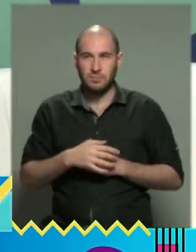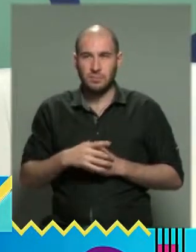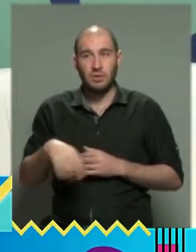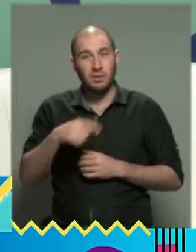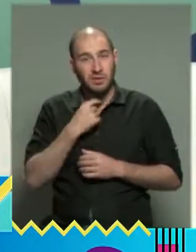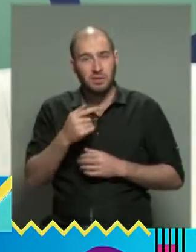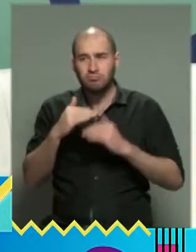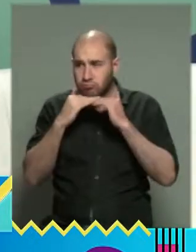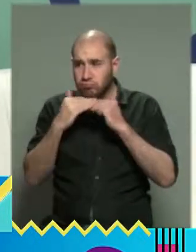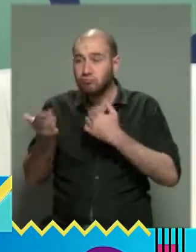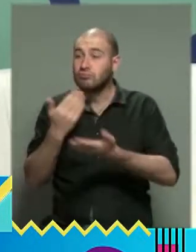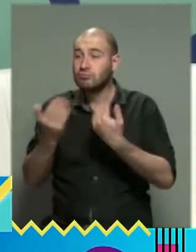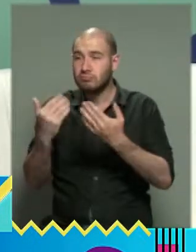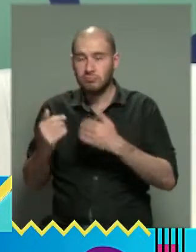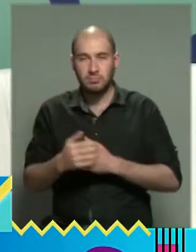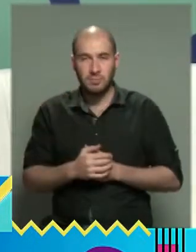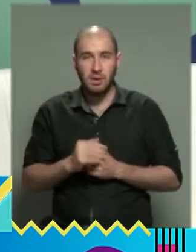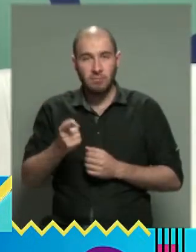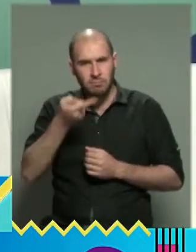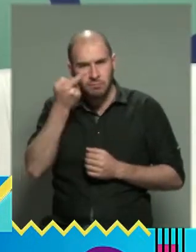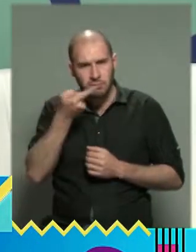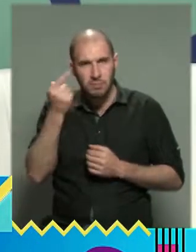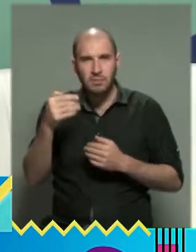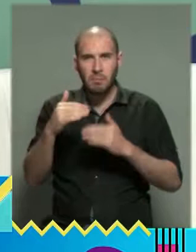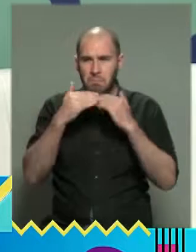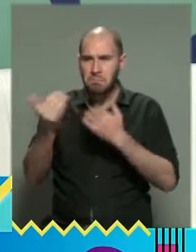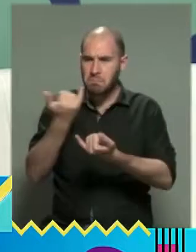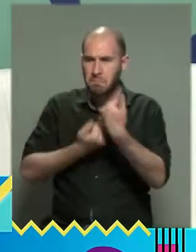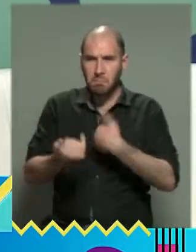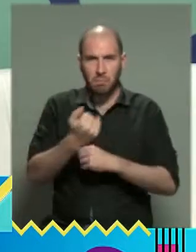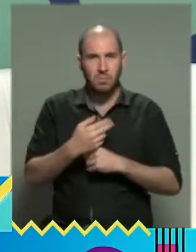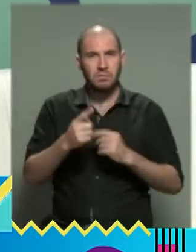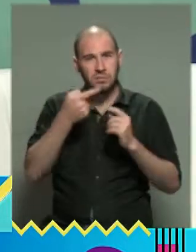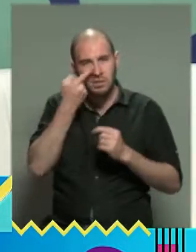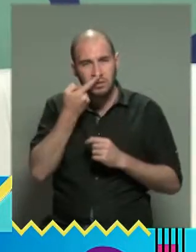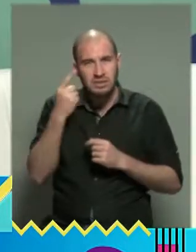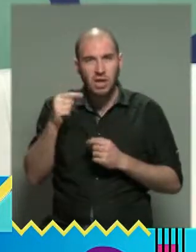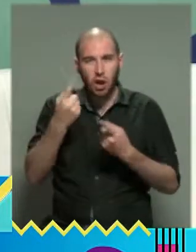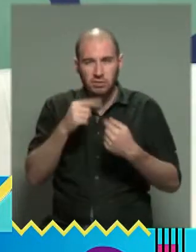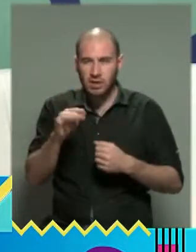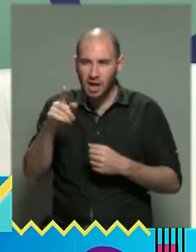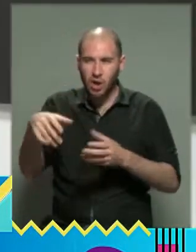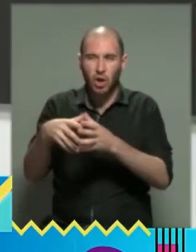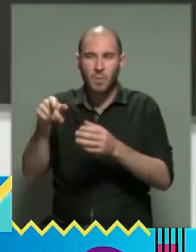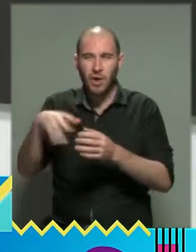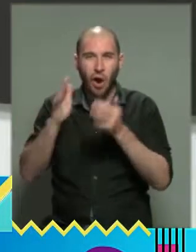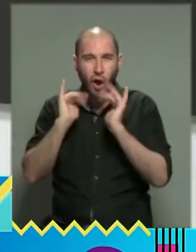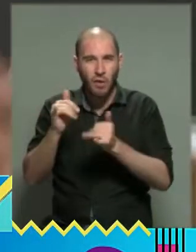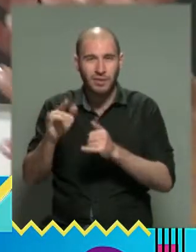Queremos escucharlos, le dijimos. Y fue tan interesante escuchar, y fue tan interesante lo que veían los chicos